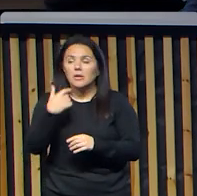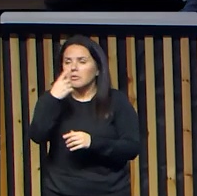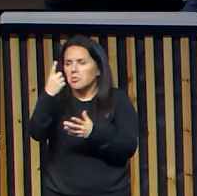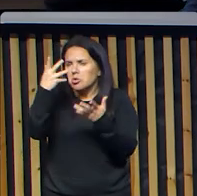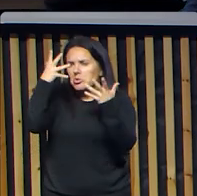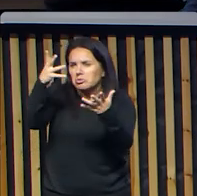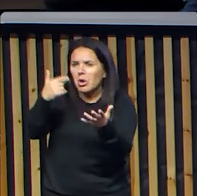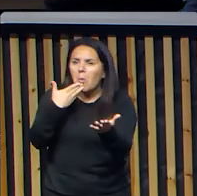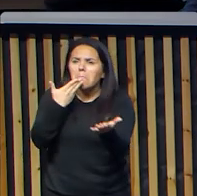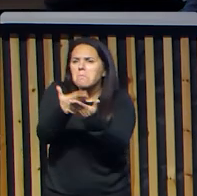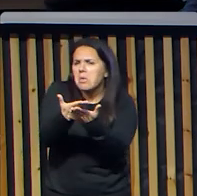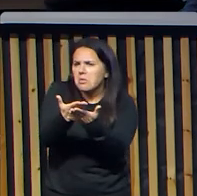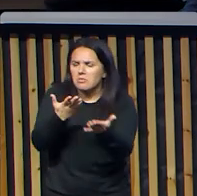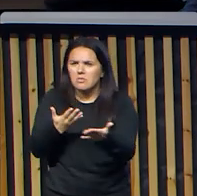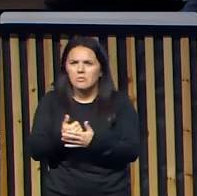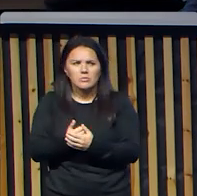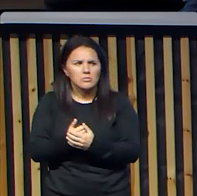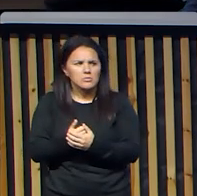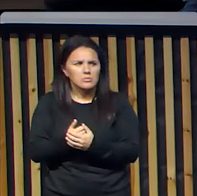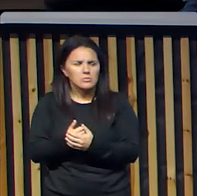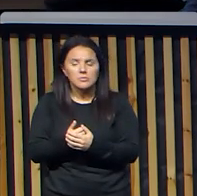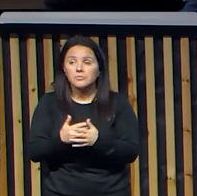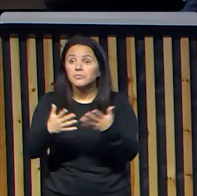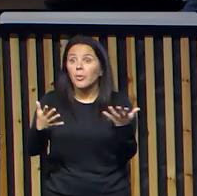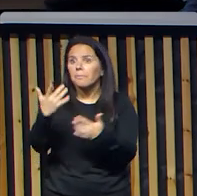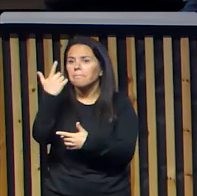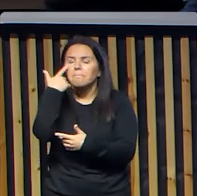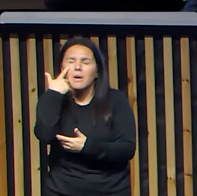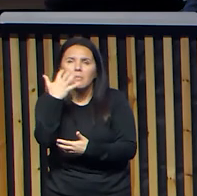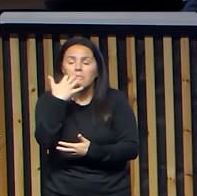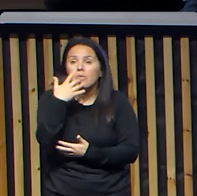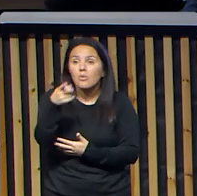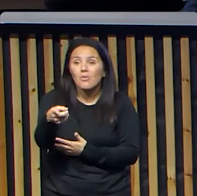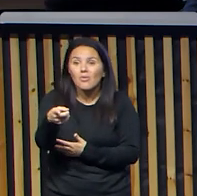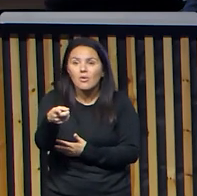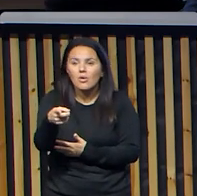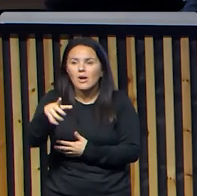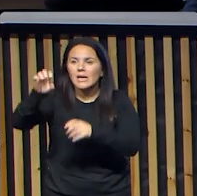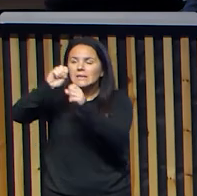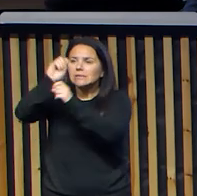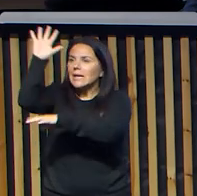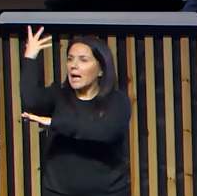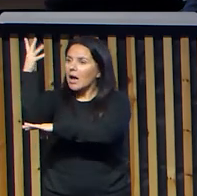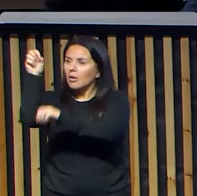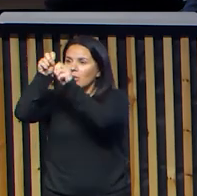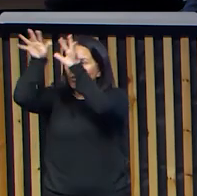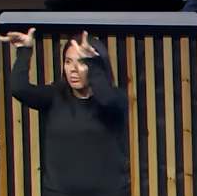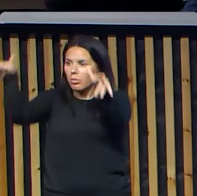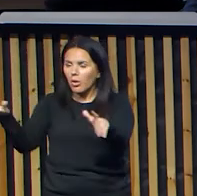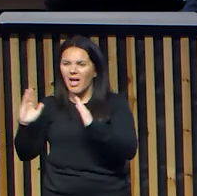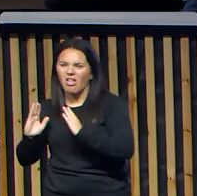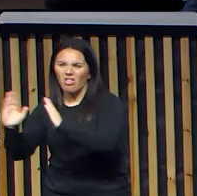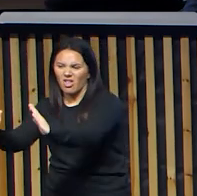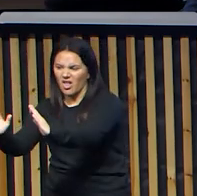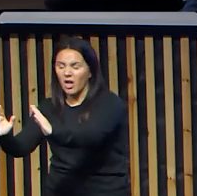es el llorón nos está ocupando toda la acera y cuando pasamos vamos me despeina y la leche entonces